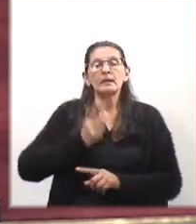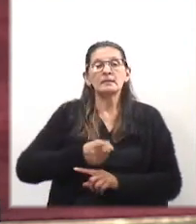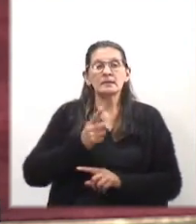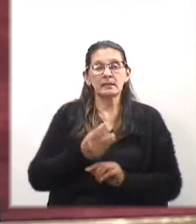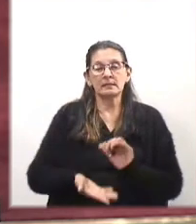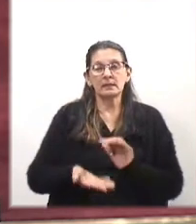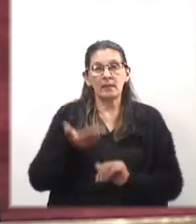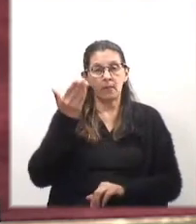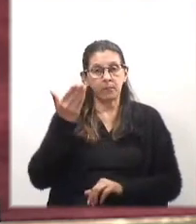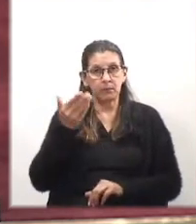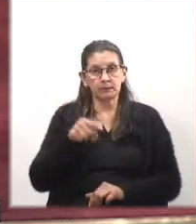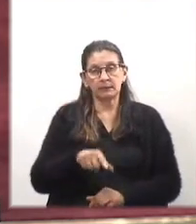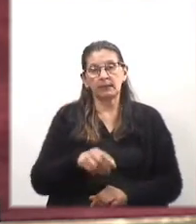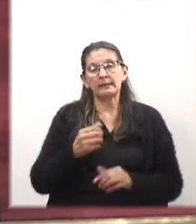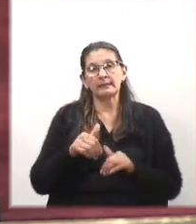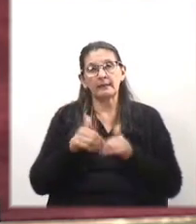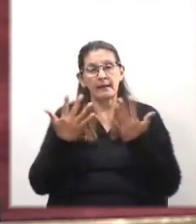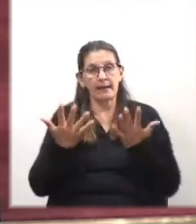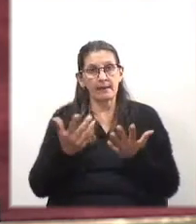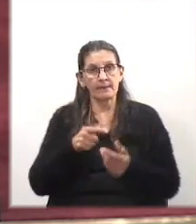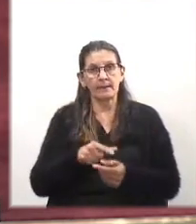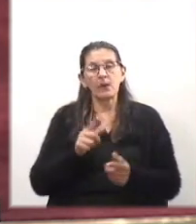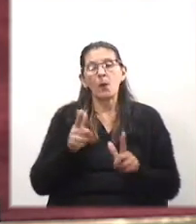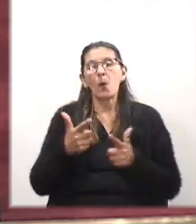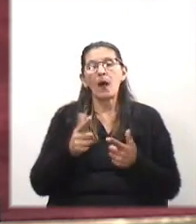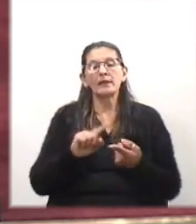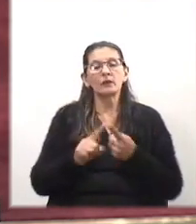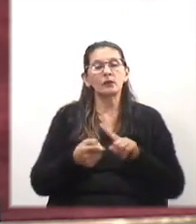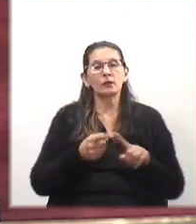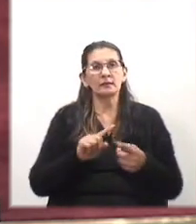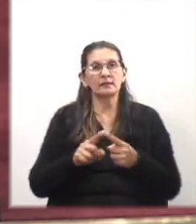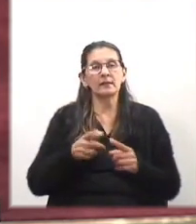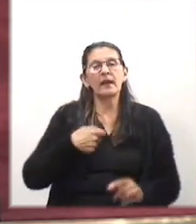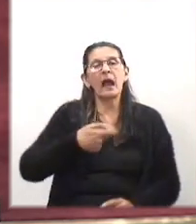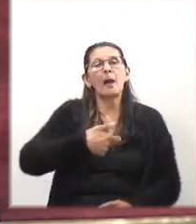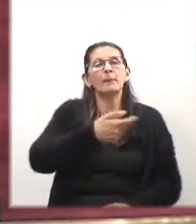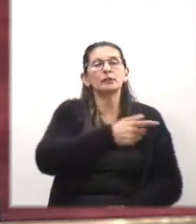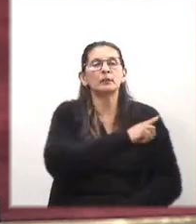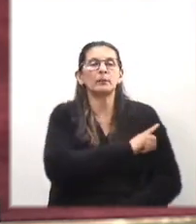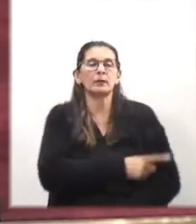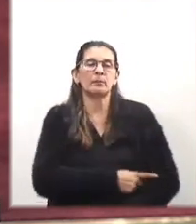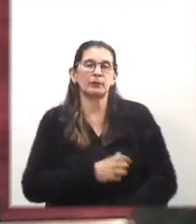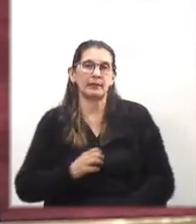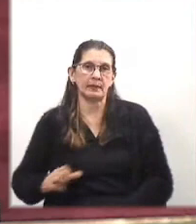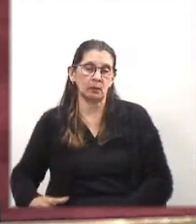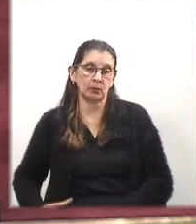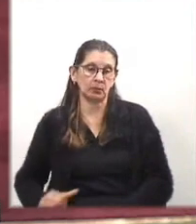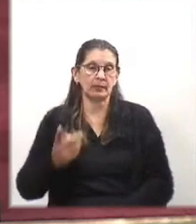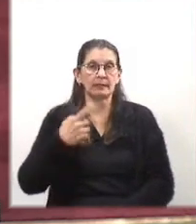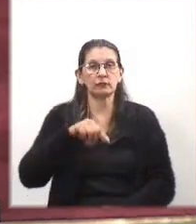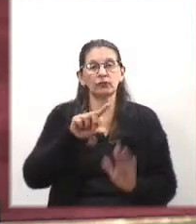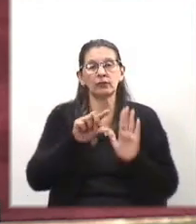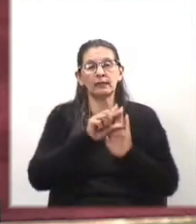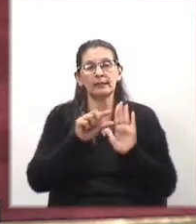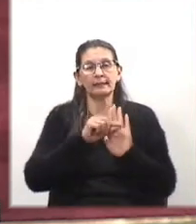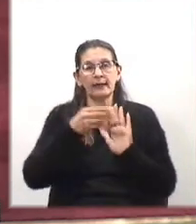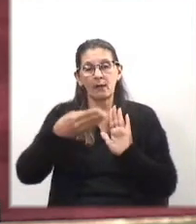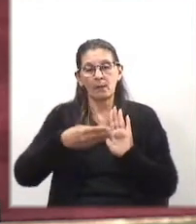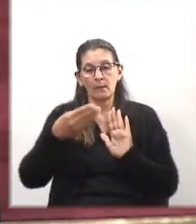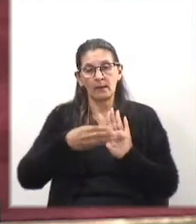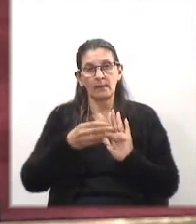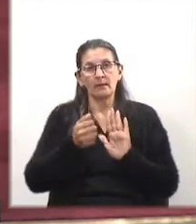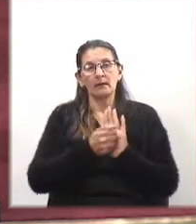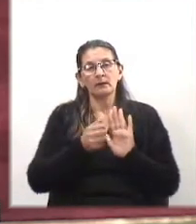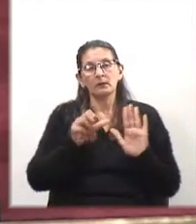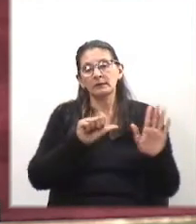suba de aportación excesivamente gravosa no tiene un correlativo aporte por el Poder Ejecutivo, de conformidad al literal B del inciso tercero del